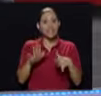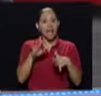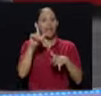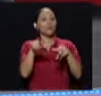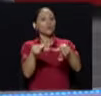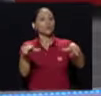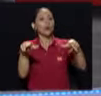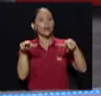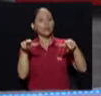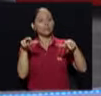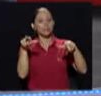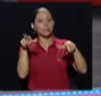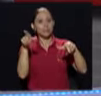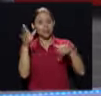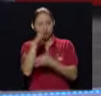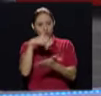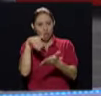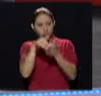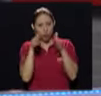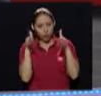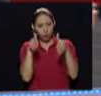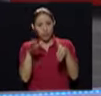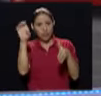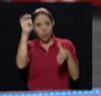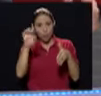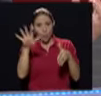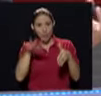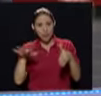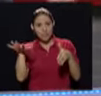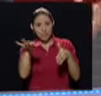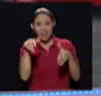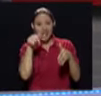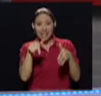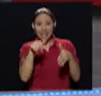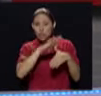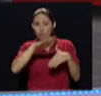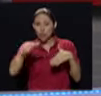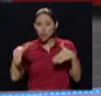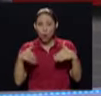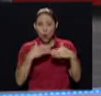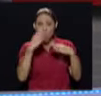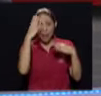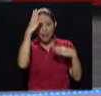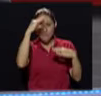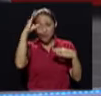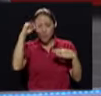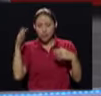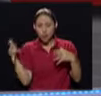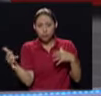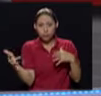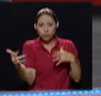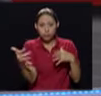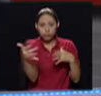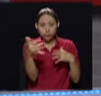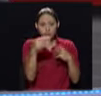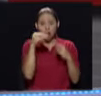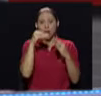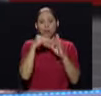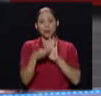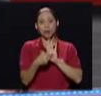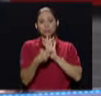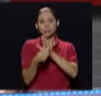hay un centro a nivel europeo en donde están recibiendo toda la información de este tipo de sismicidad para que